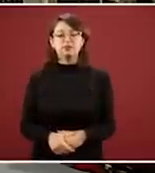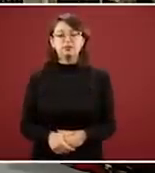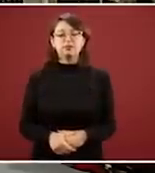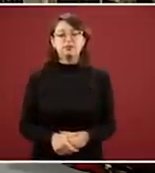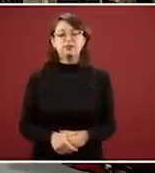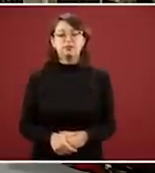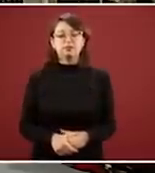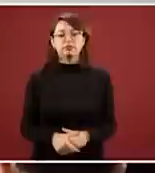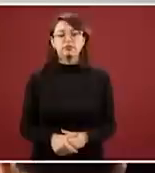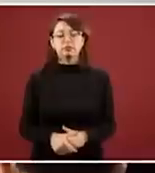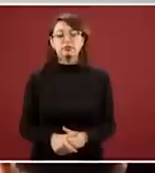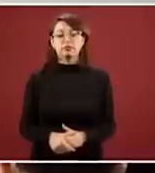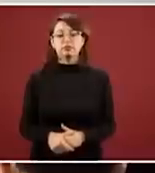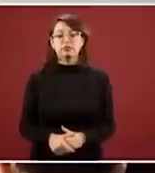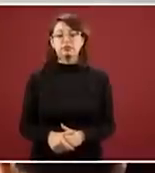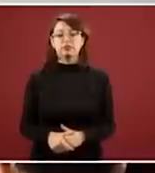Porque por ley